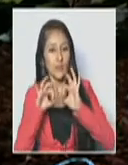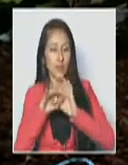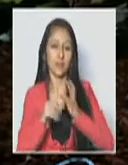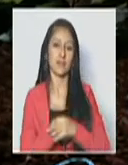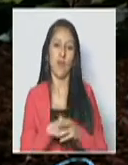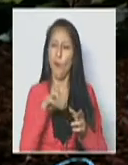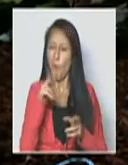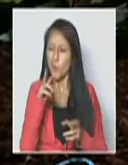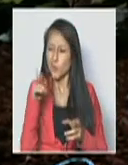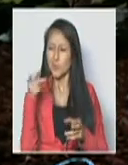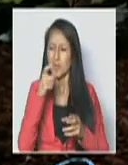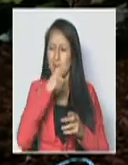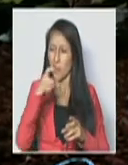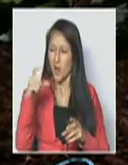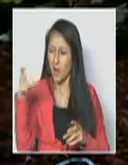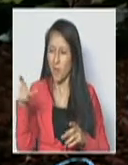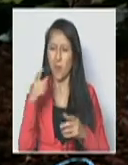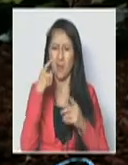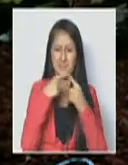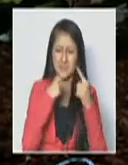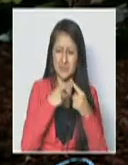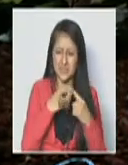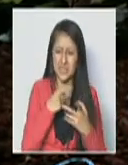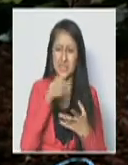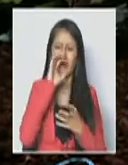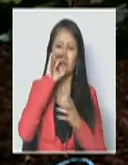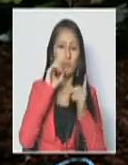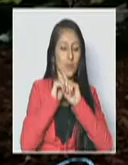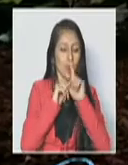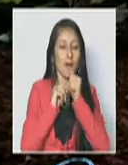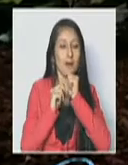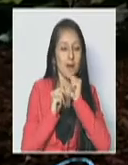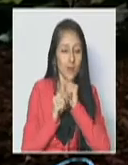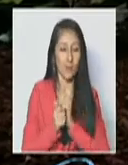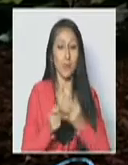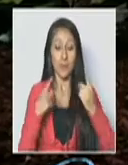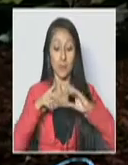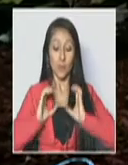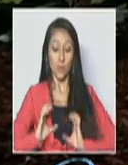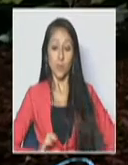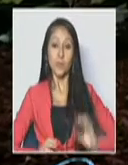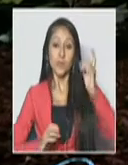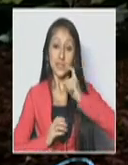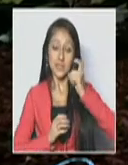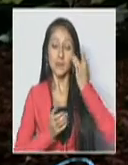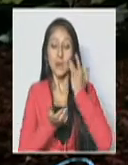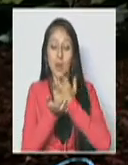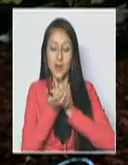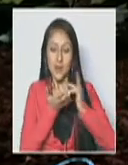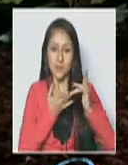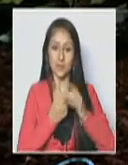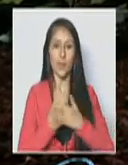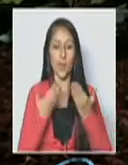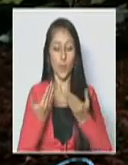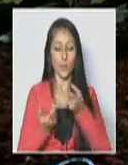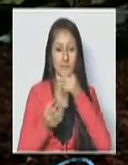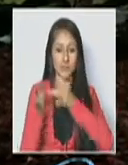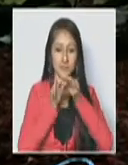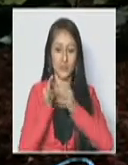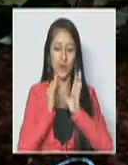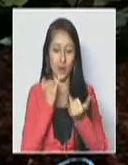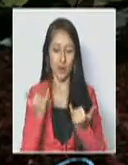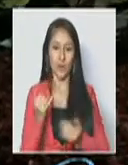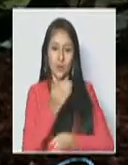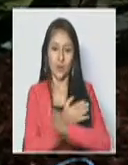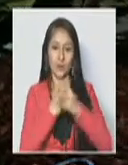con gaseosas y porque nosotros tenemos que hacer procesos de limpieza como el que vamos a explicar que son los ayunos ya